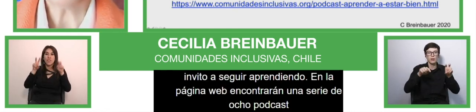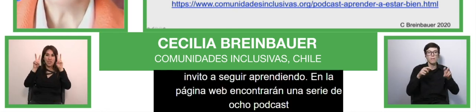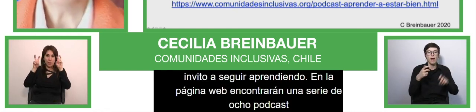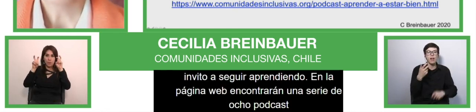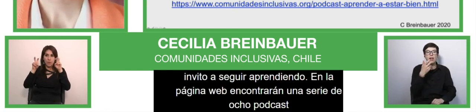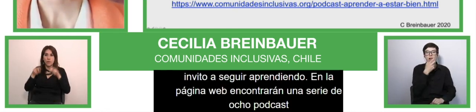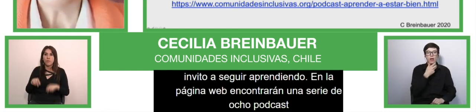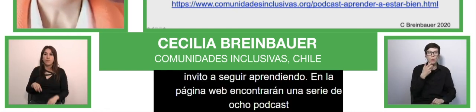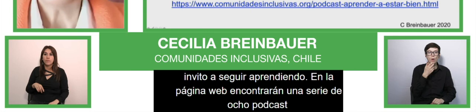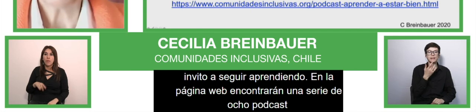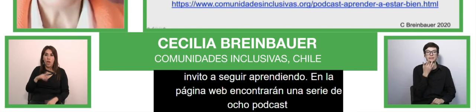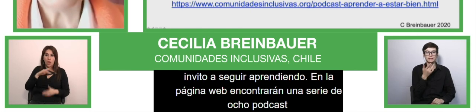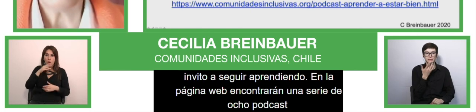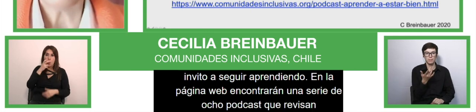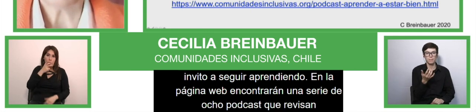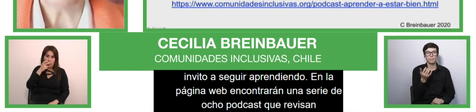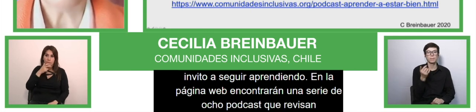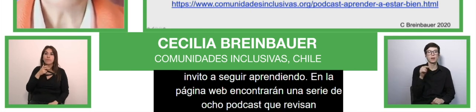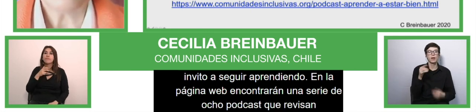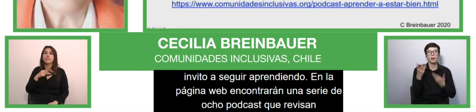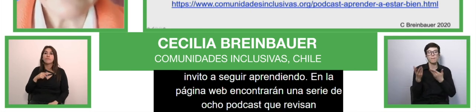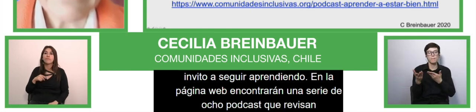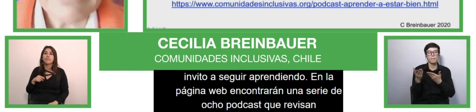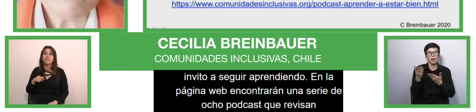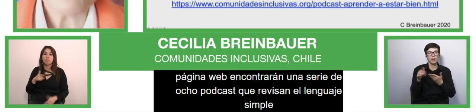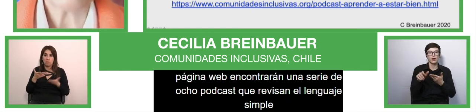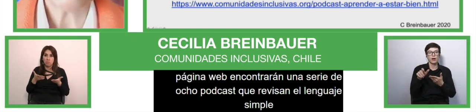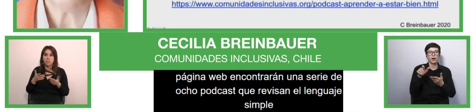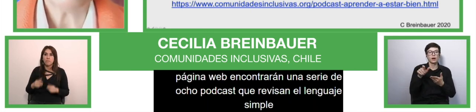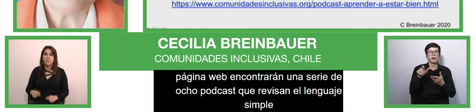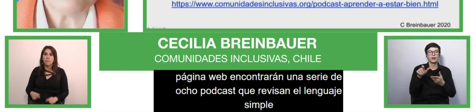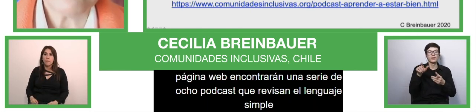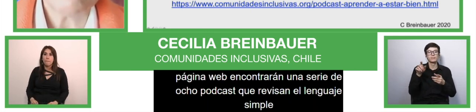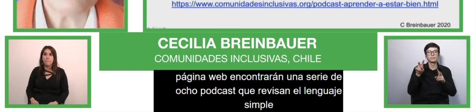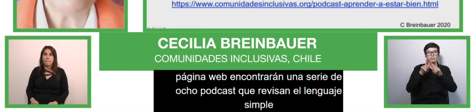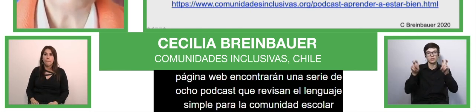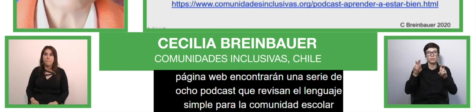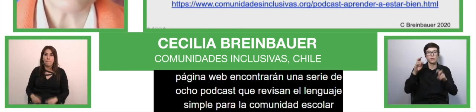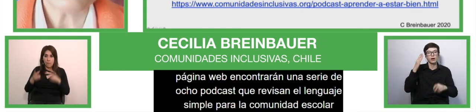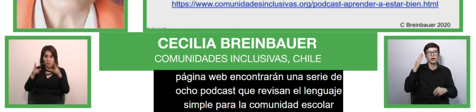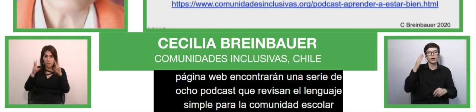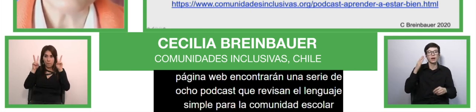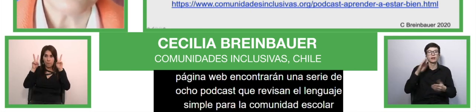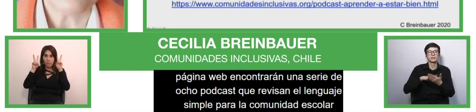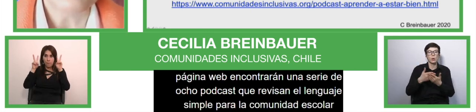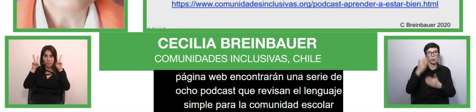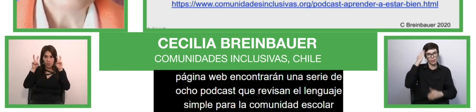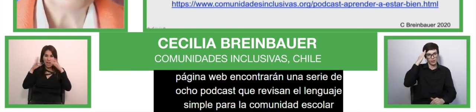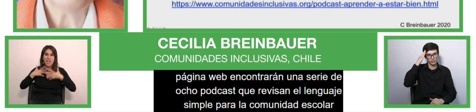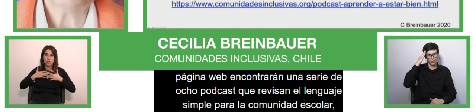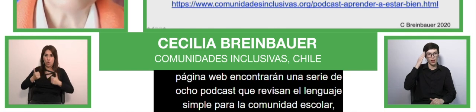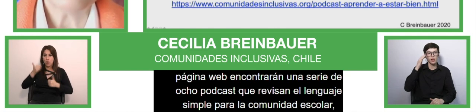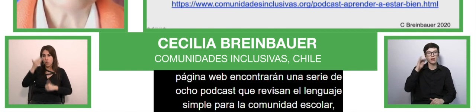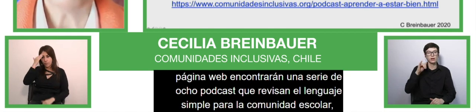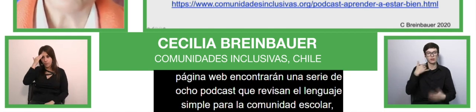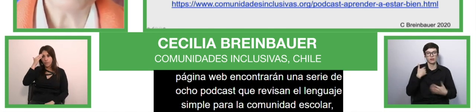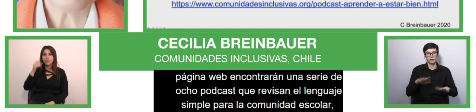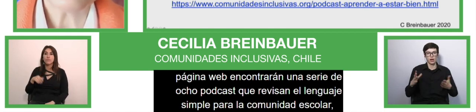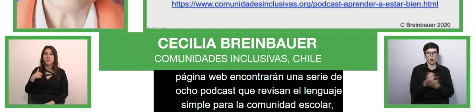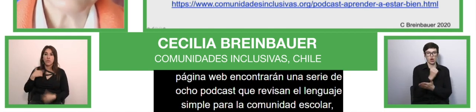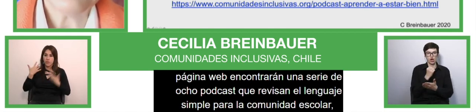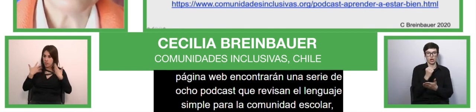salud mental para la comunidad escolar que grabamos recientemente con salud bruce gracias a un